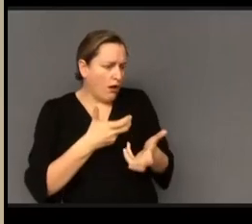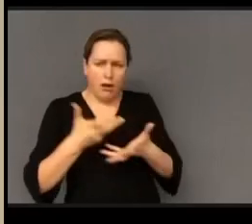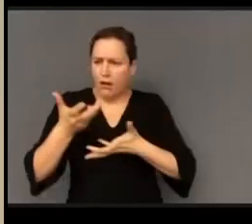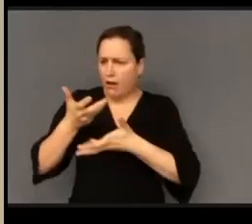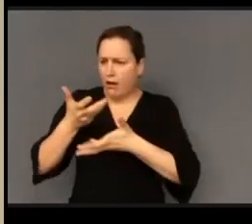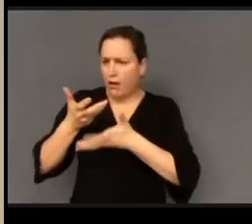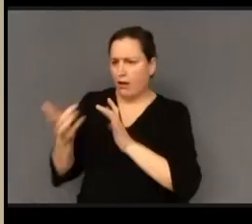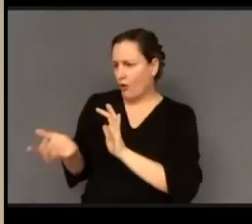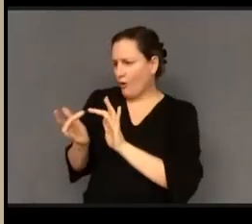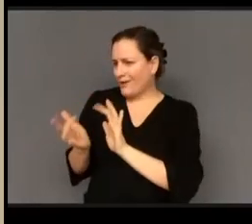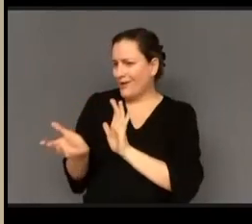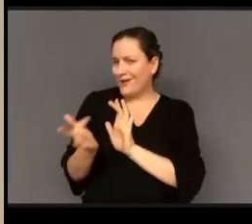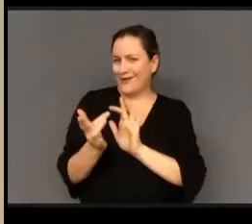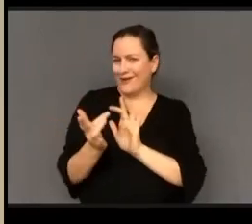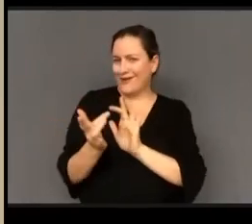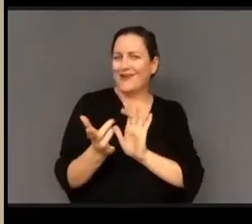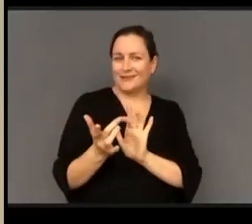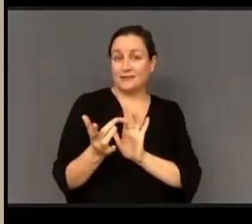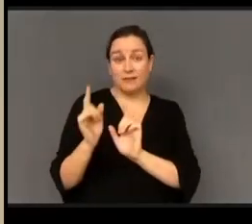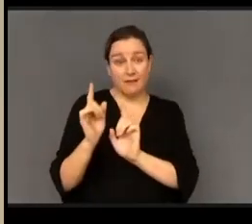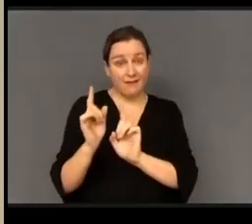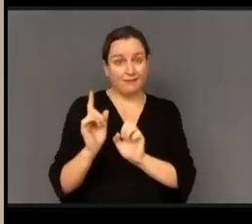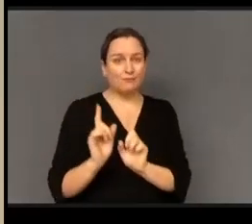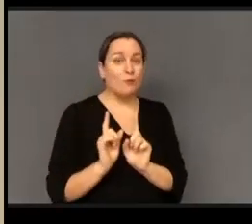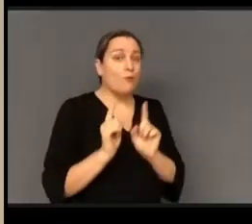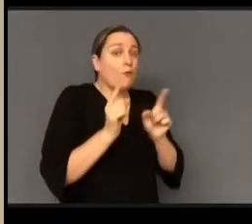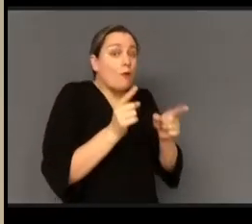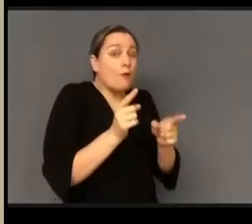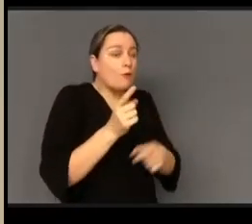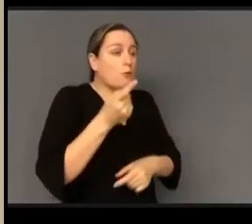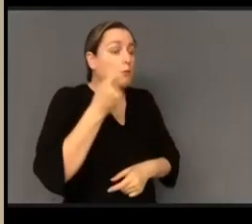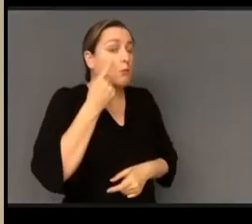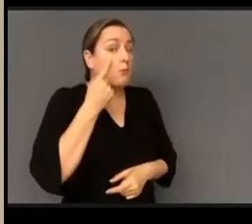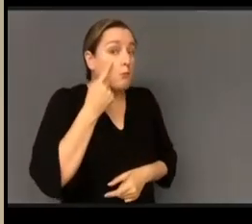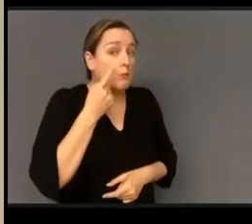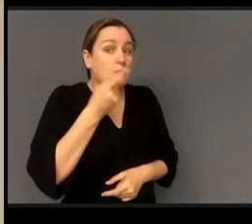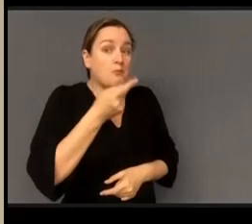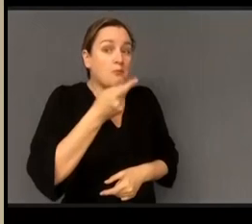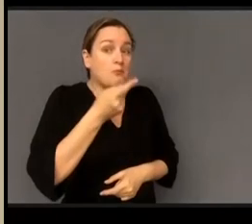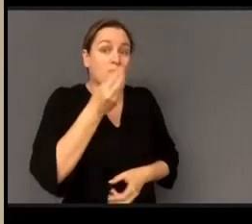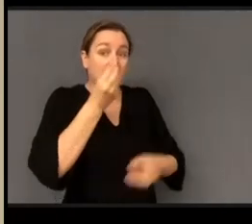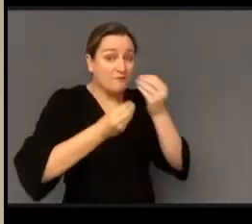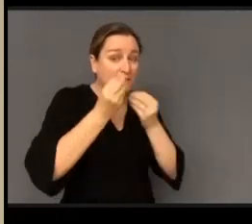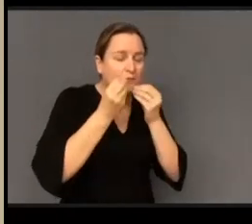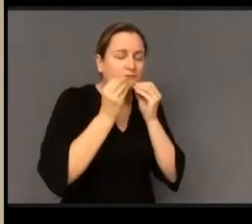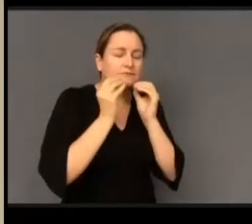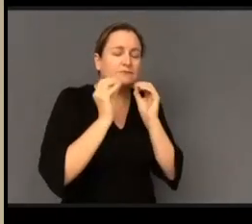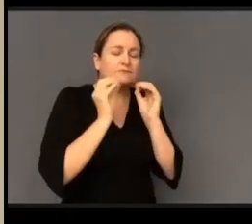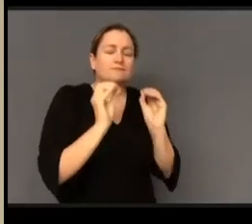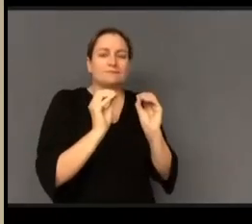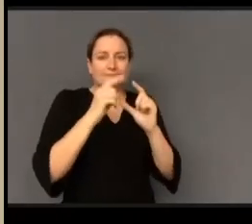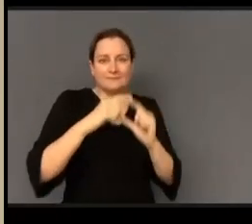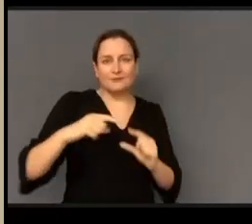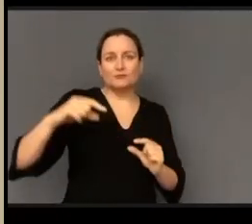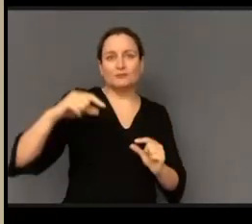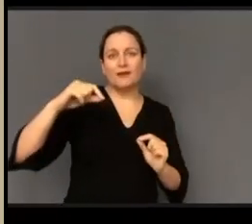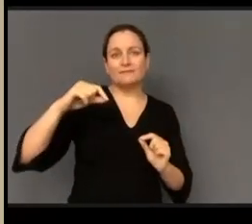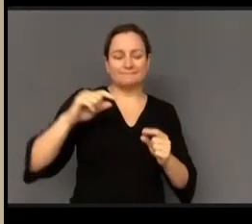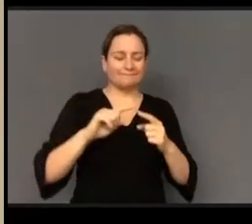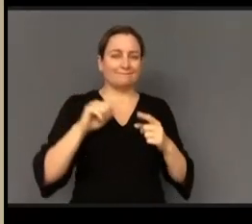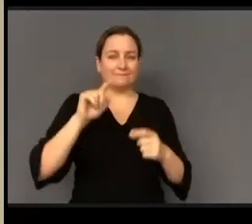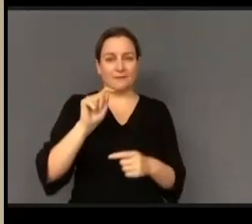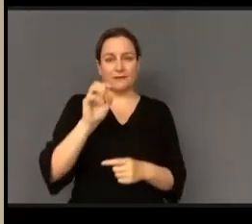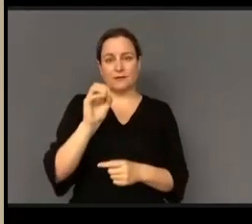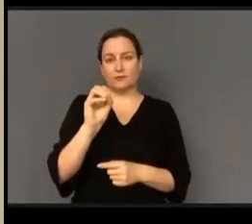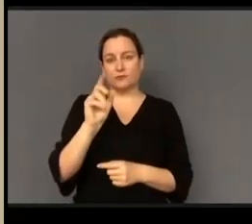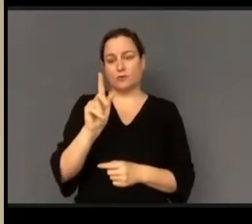participantes, que también puedan disfrutar de la cultura, la gastronomía y de la hospitalidad que les ofrecen tanto Kioto